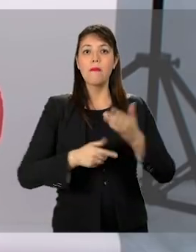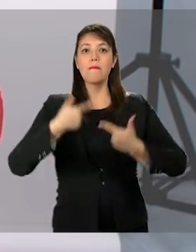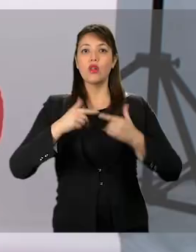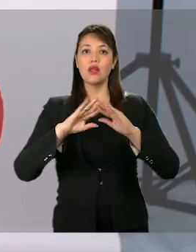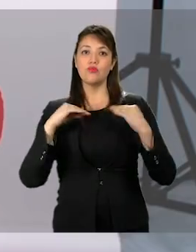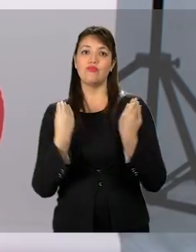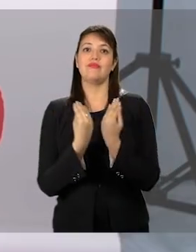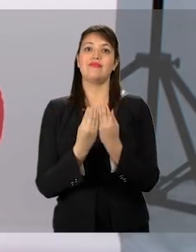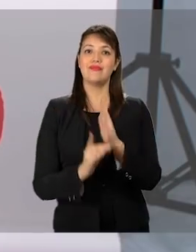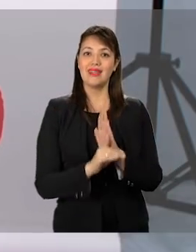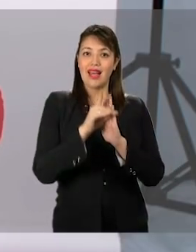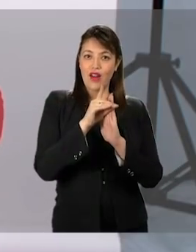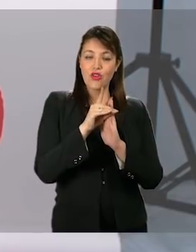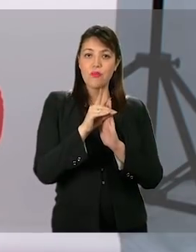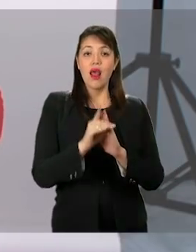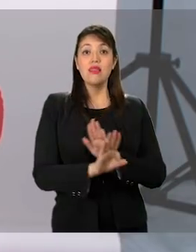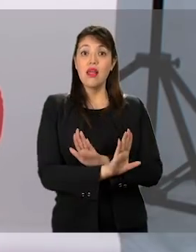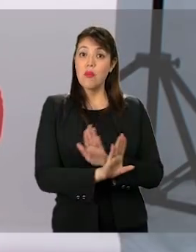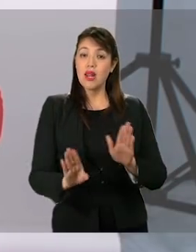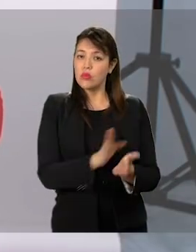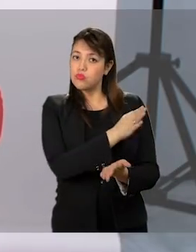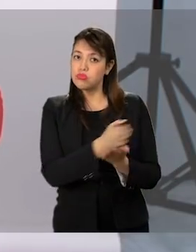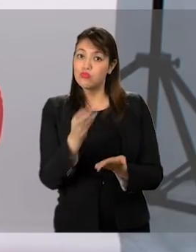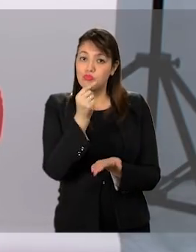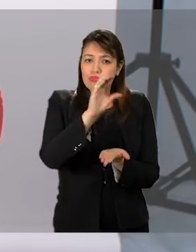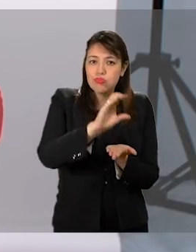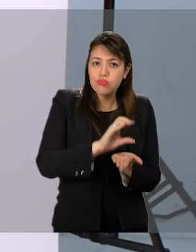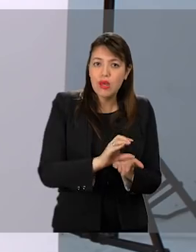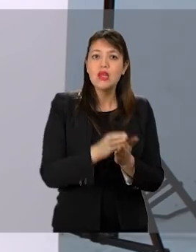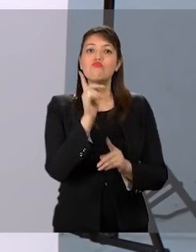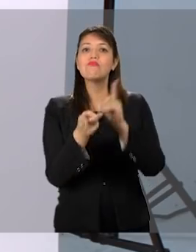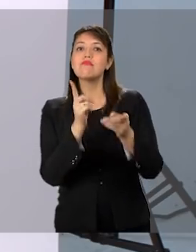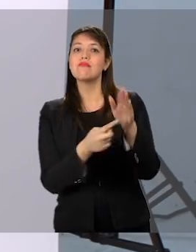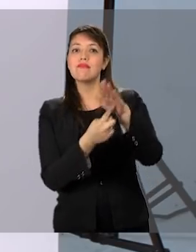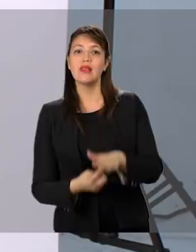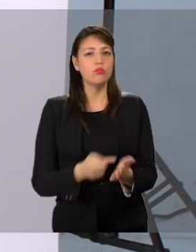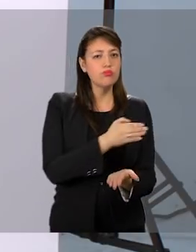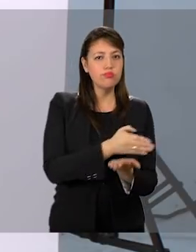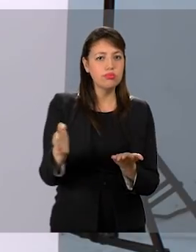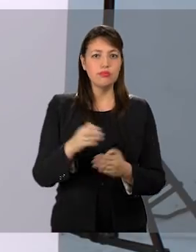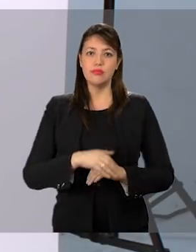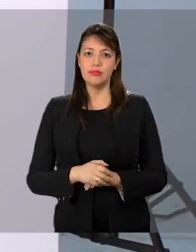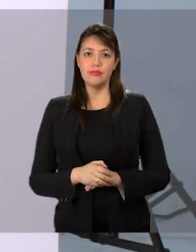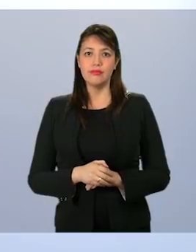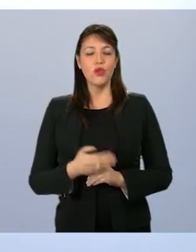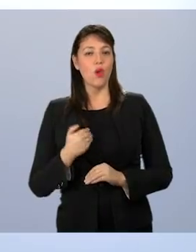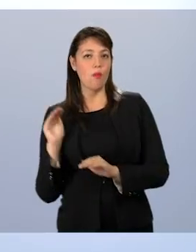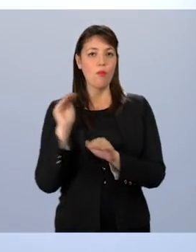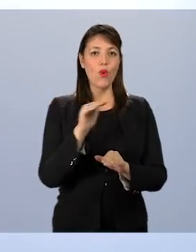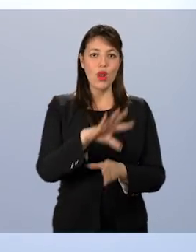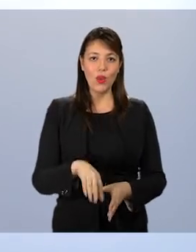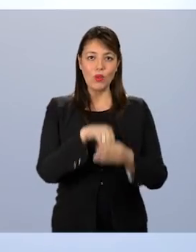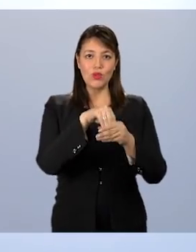es parte de una política integral para el desarrollo, para terminar con la discriminación salarial y la discriminación arbitraria por motivos de discapacidad. Porque